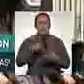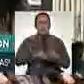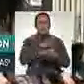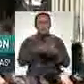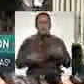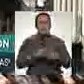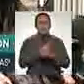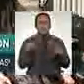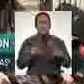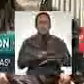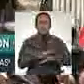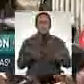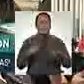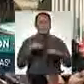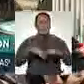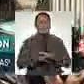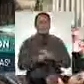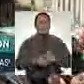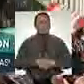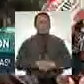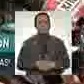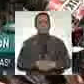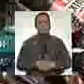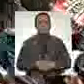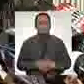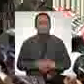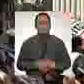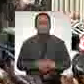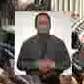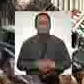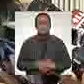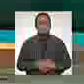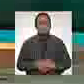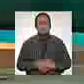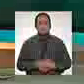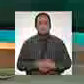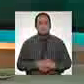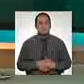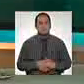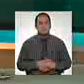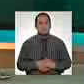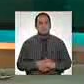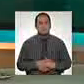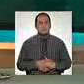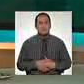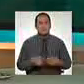caso prescribió. Las tarifas de la telefonía